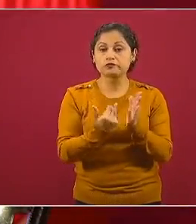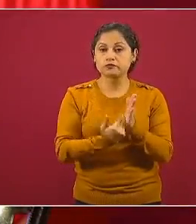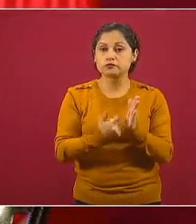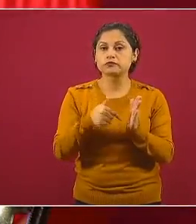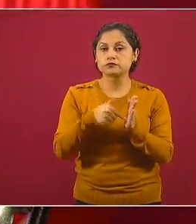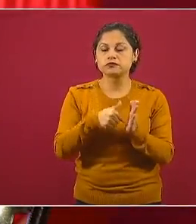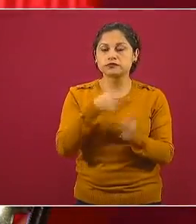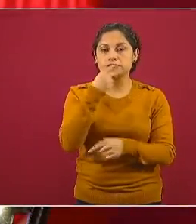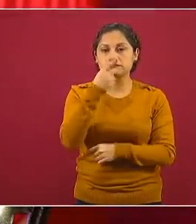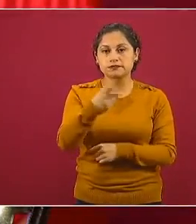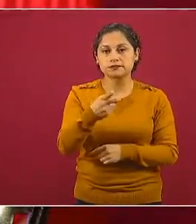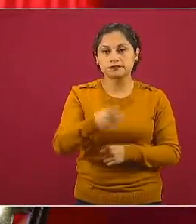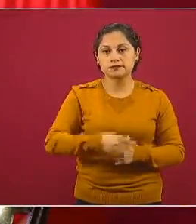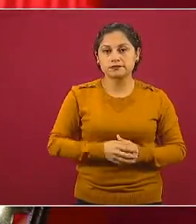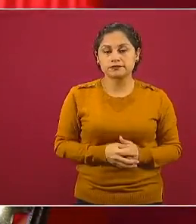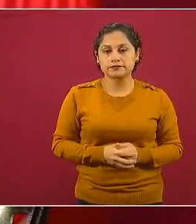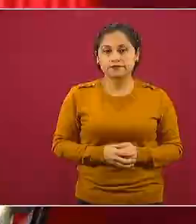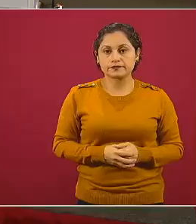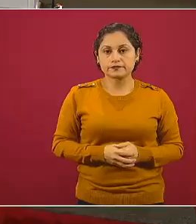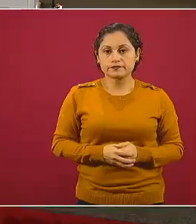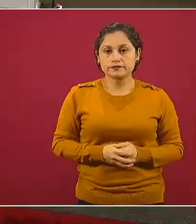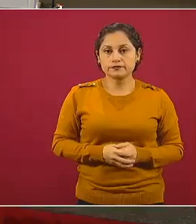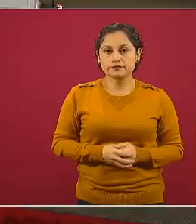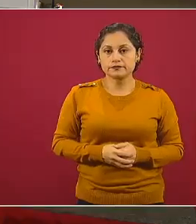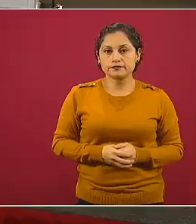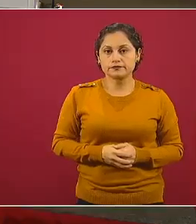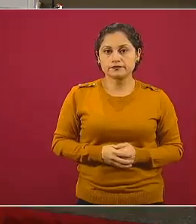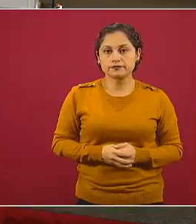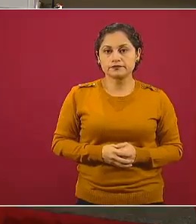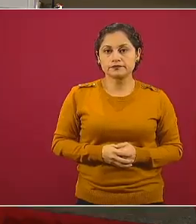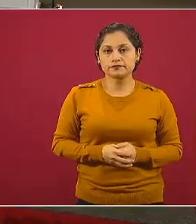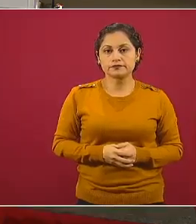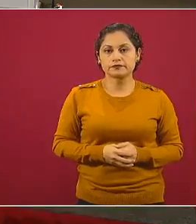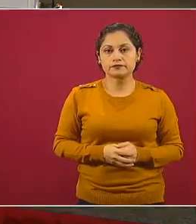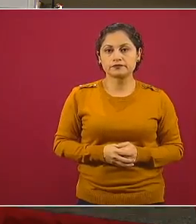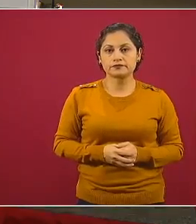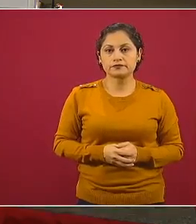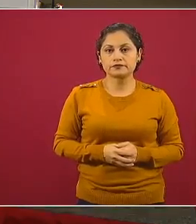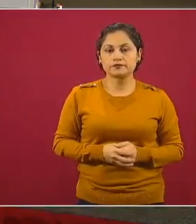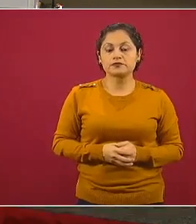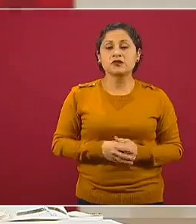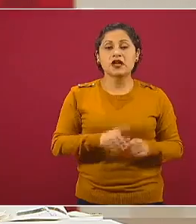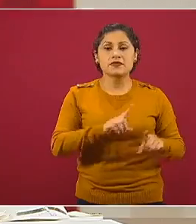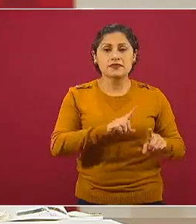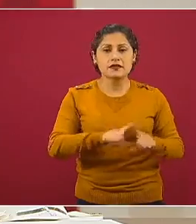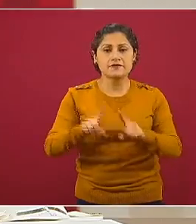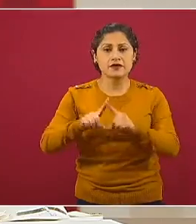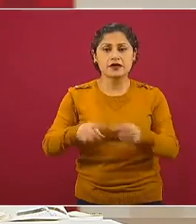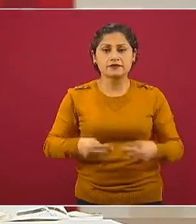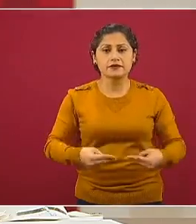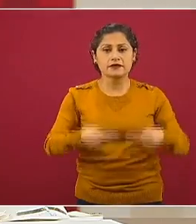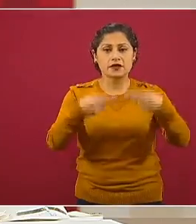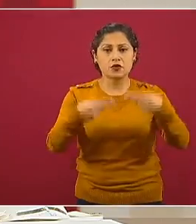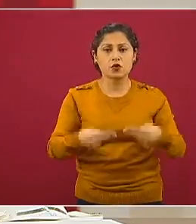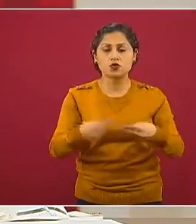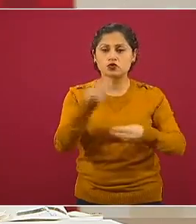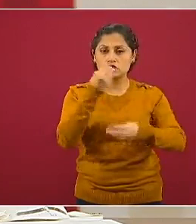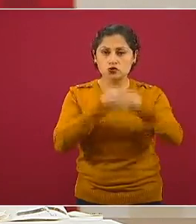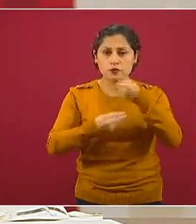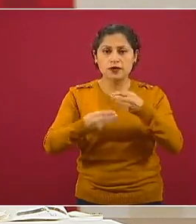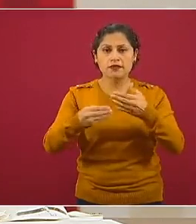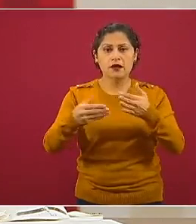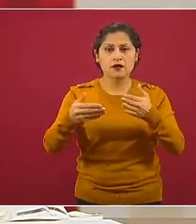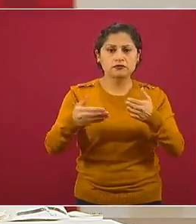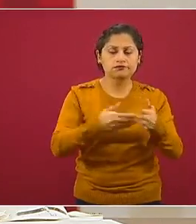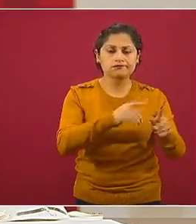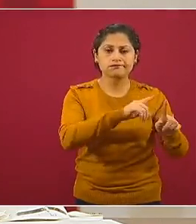sobre la previa a la apertura en los establecimientos de alimentos, bebidas y hospedaje,